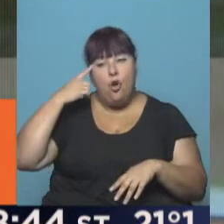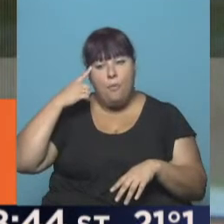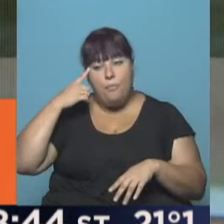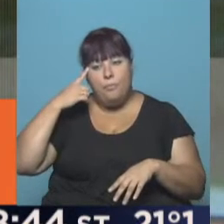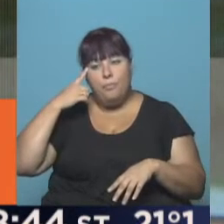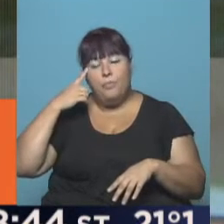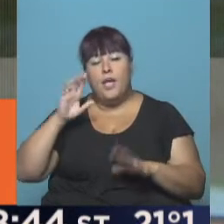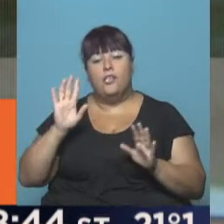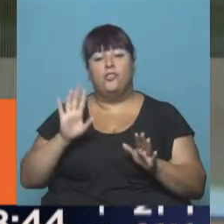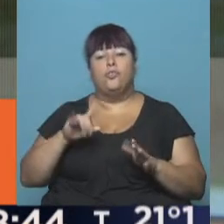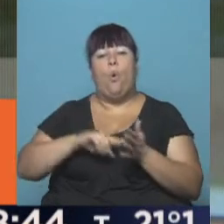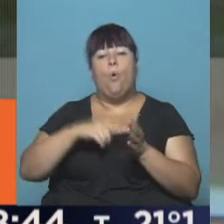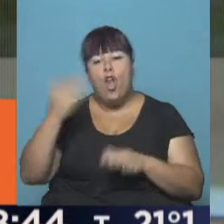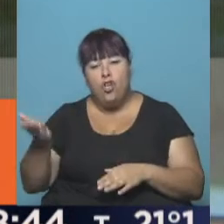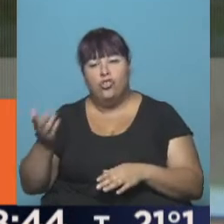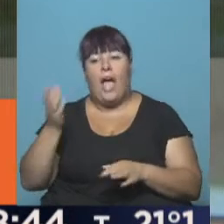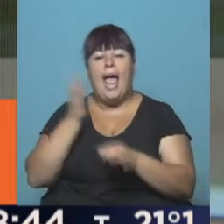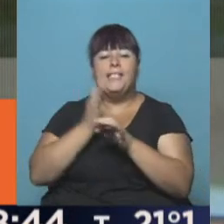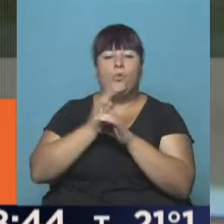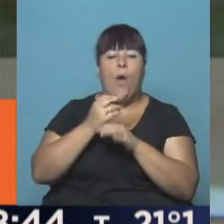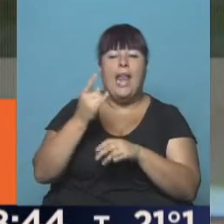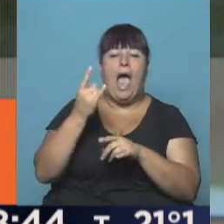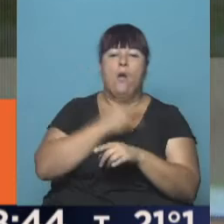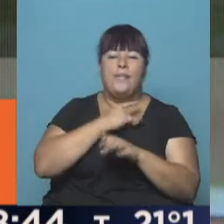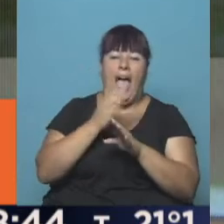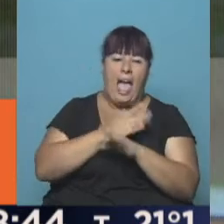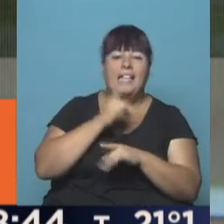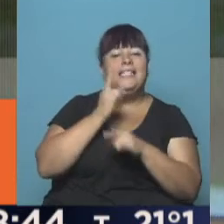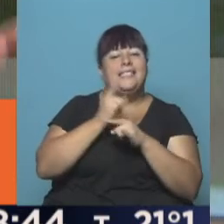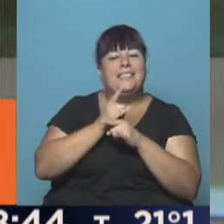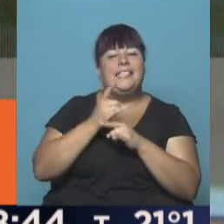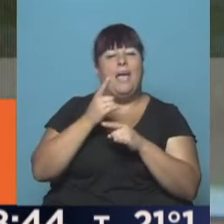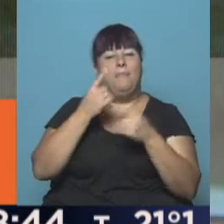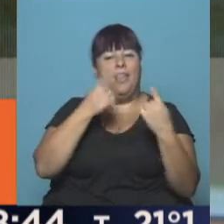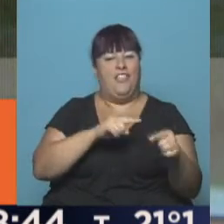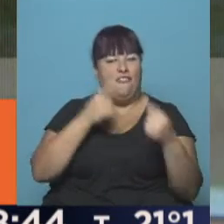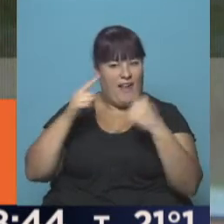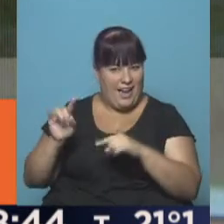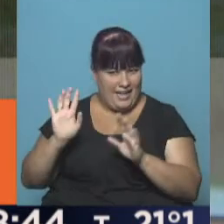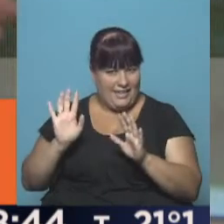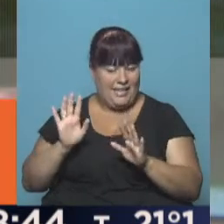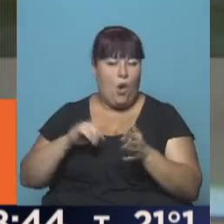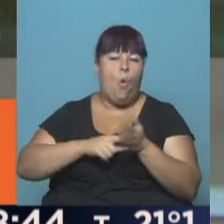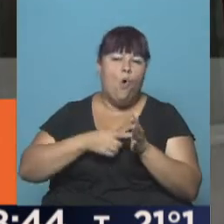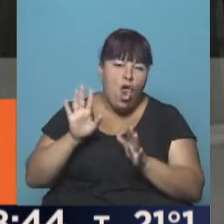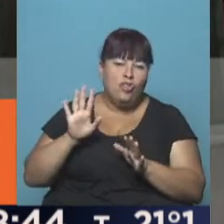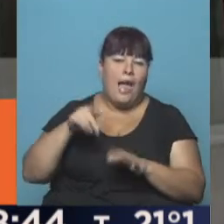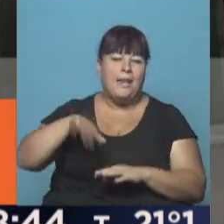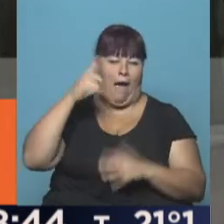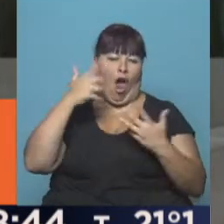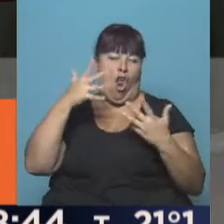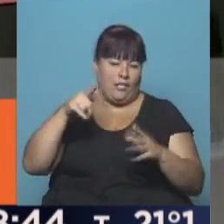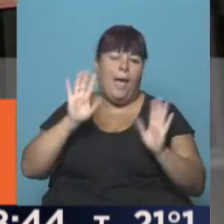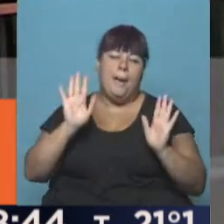el buenos aires y las escuelas preuniversitarias en general siempre han tenido un diferencial si el buenos aires por es el más